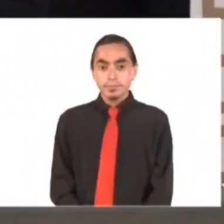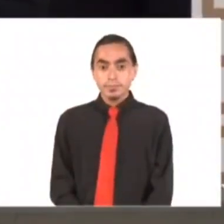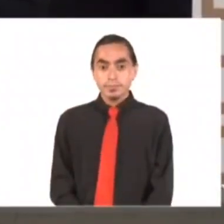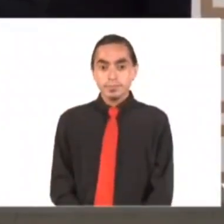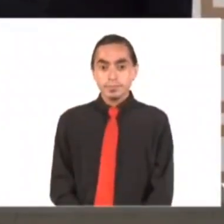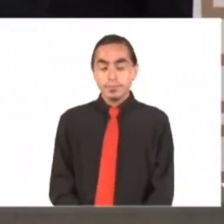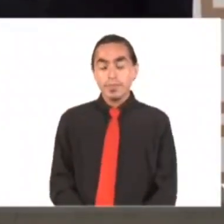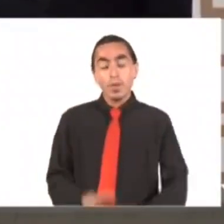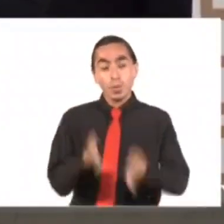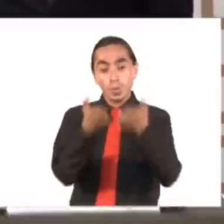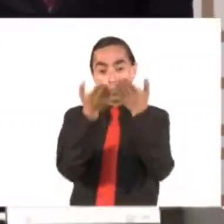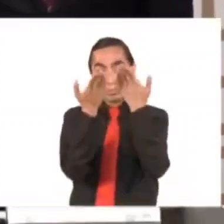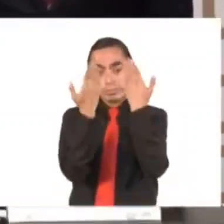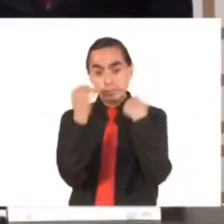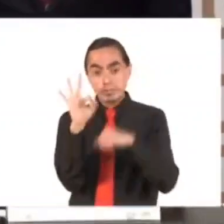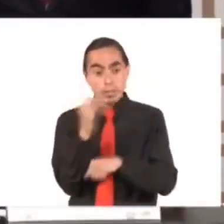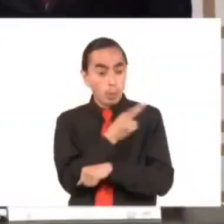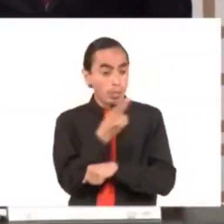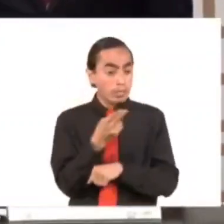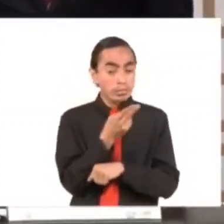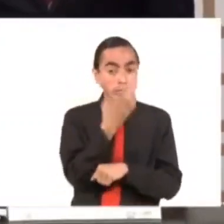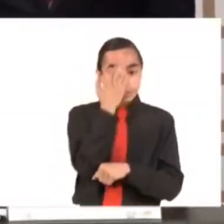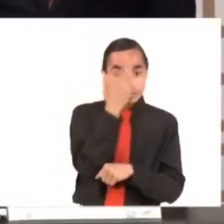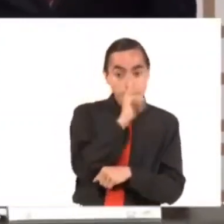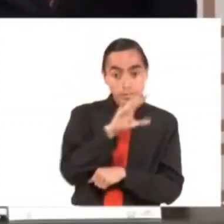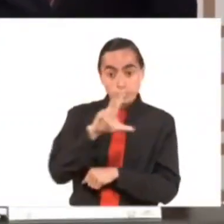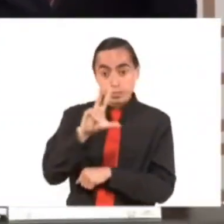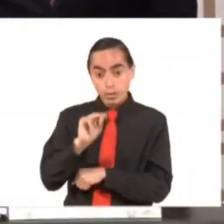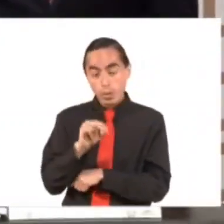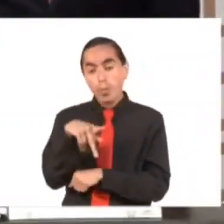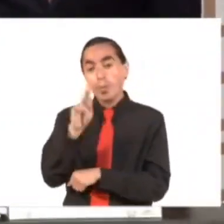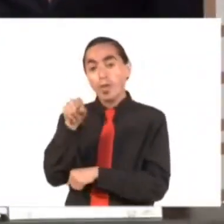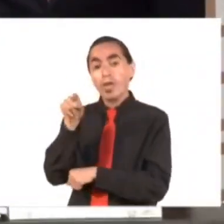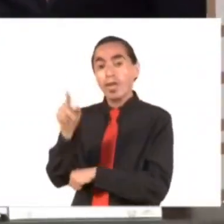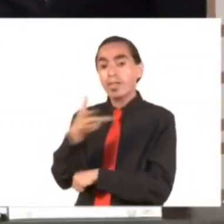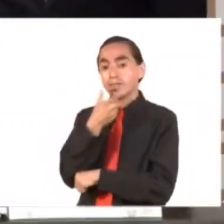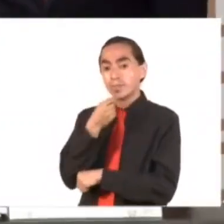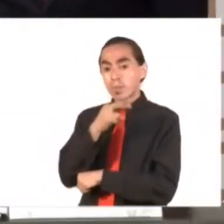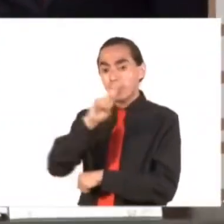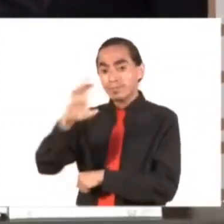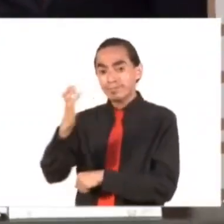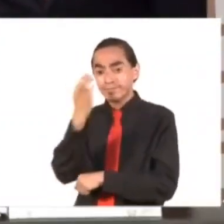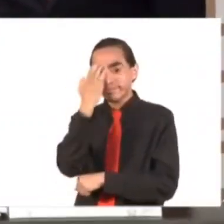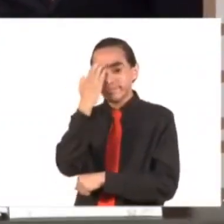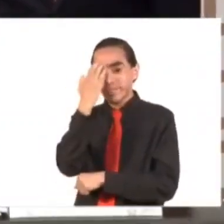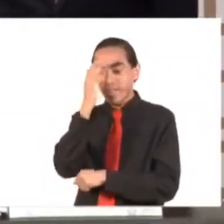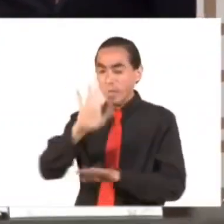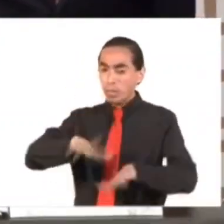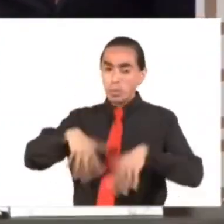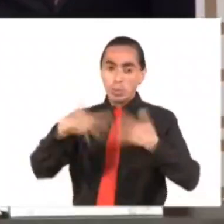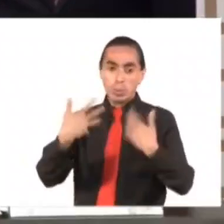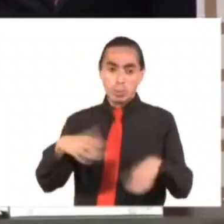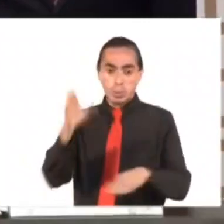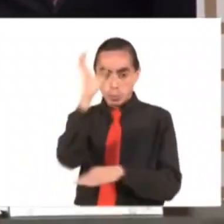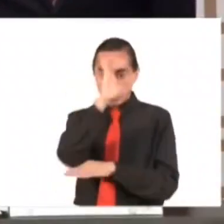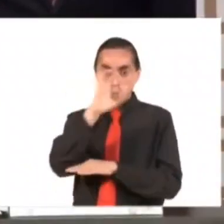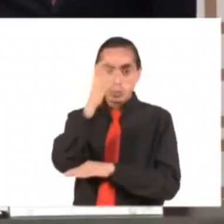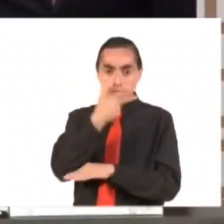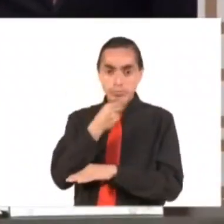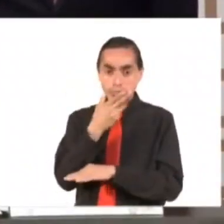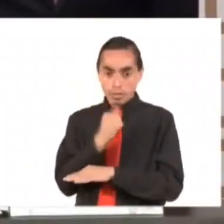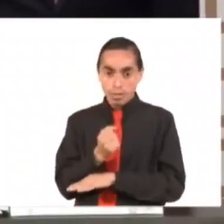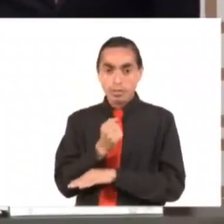No sé si ustedes saben, pero es un reconocido y gran científico a nivel nacional e